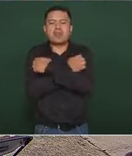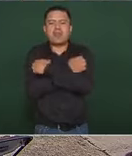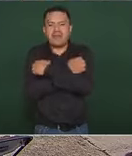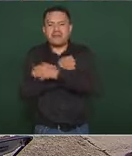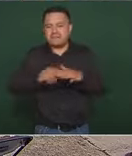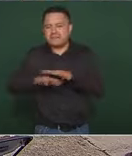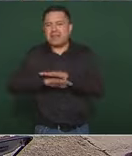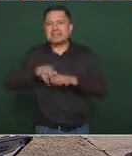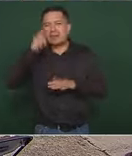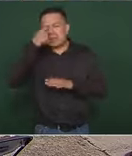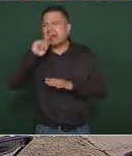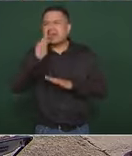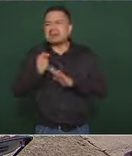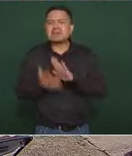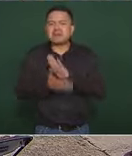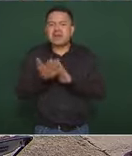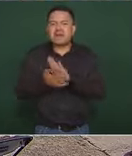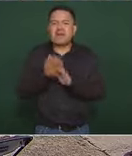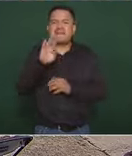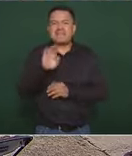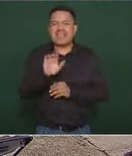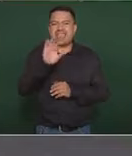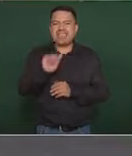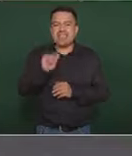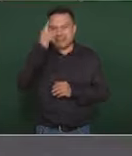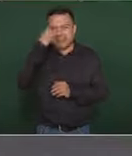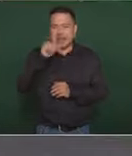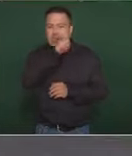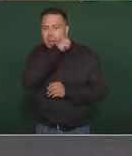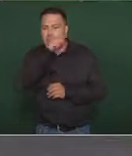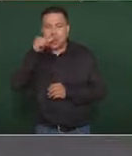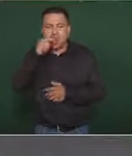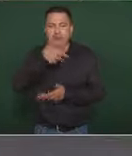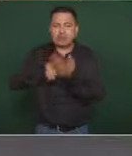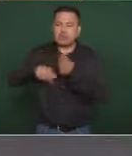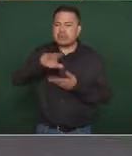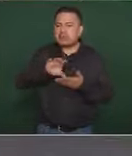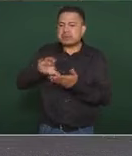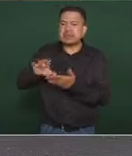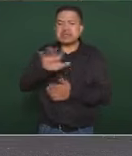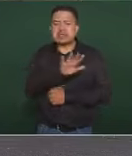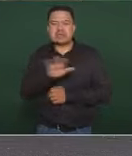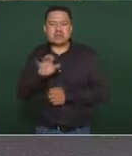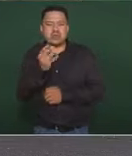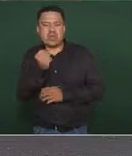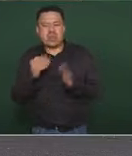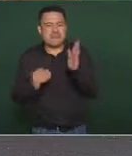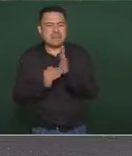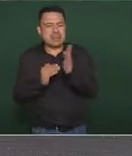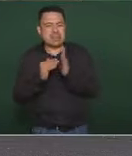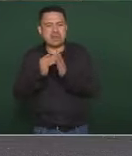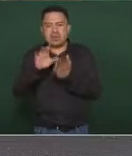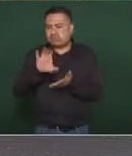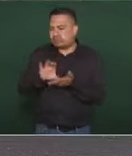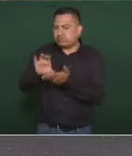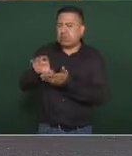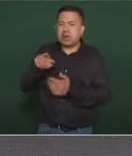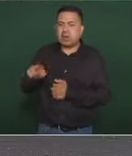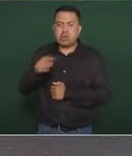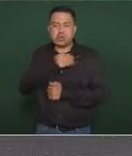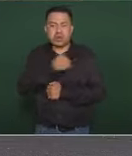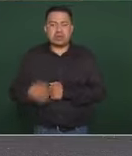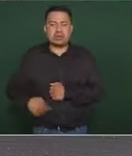reconstrucción. De las becas para el bienestar Benito Juárez, la inversión ha sido de 509 millones de pesos. En este municipio son